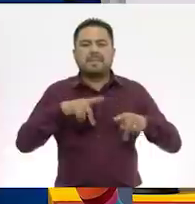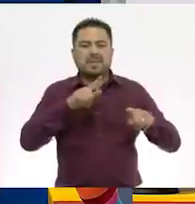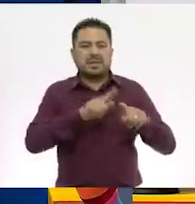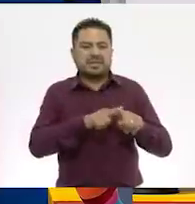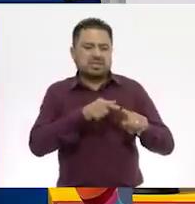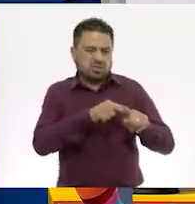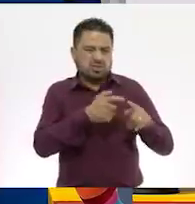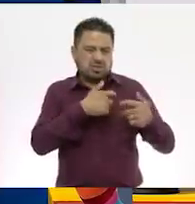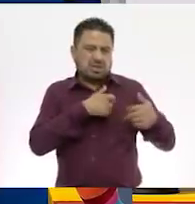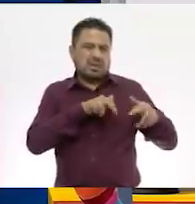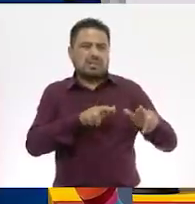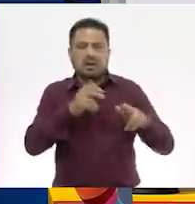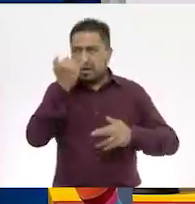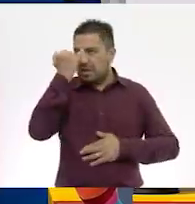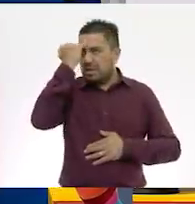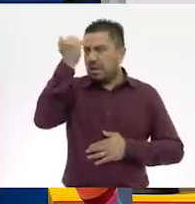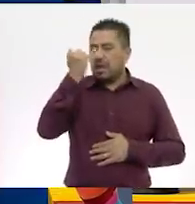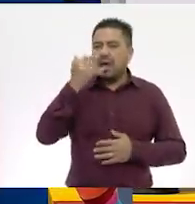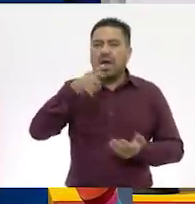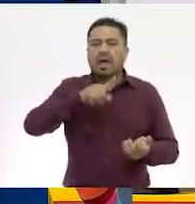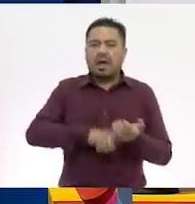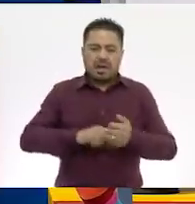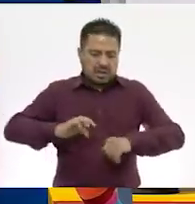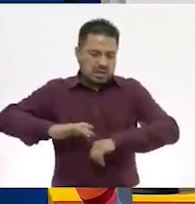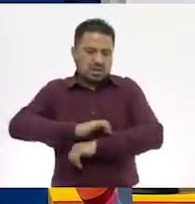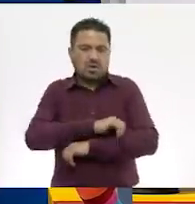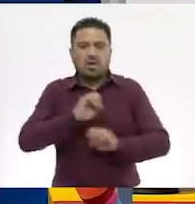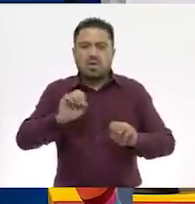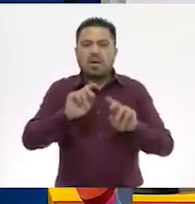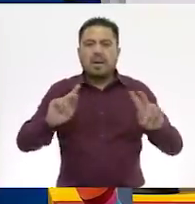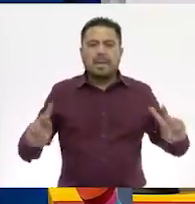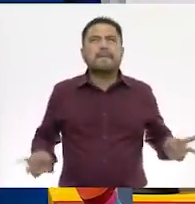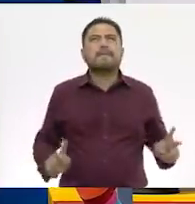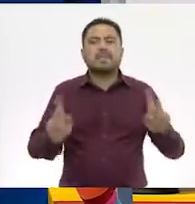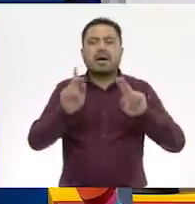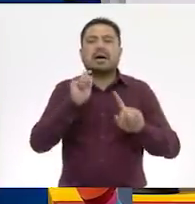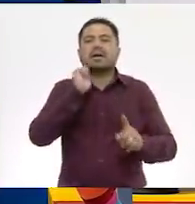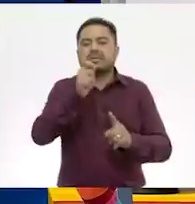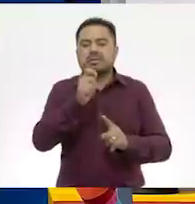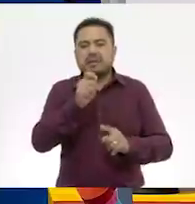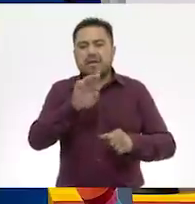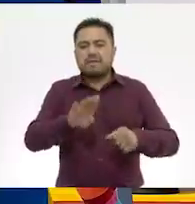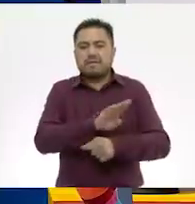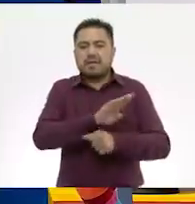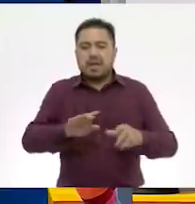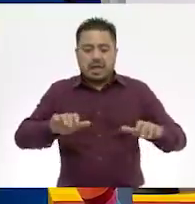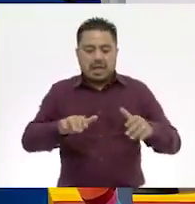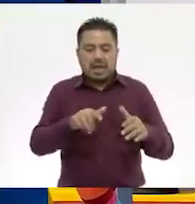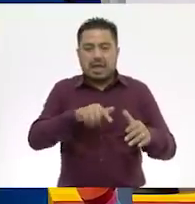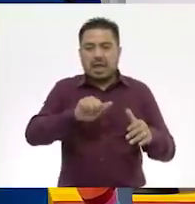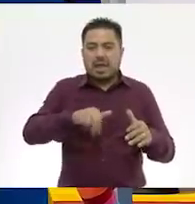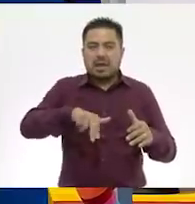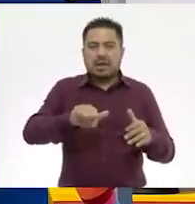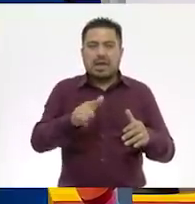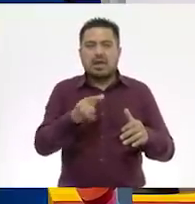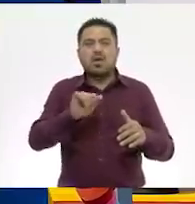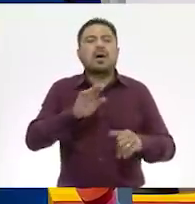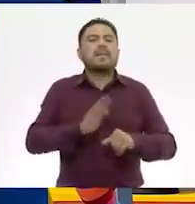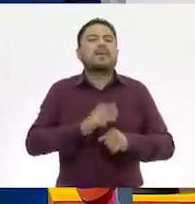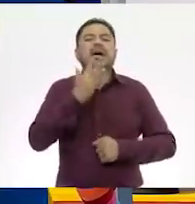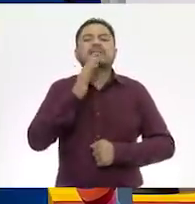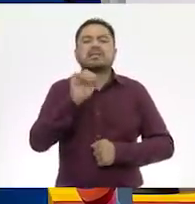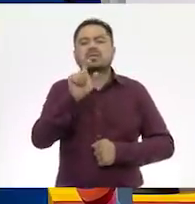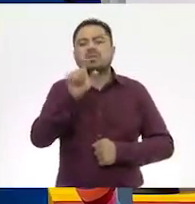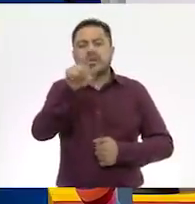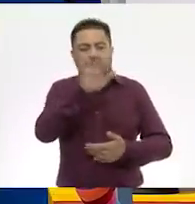represente esas ideas que tenemos de las hormigas o de las palomas es lo que beneficia la analogía, pues es más sencillo que quien